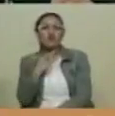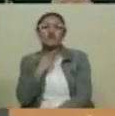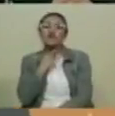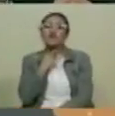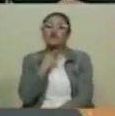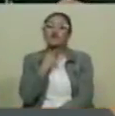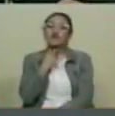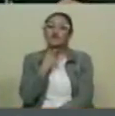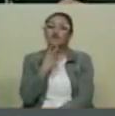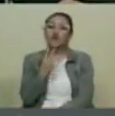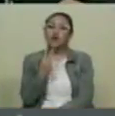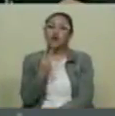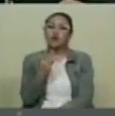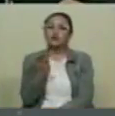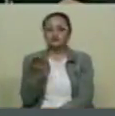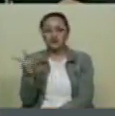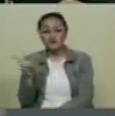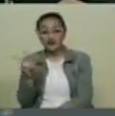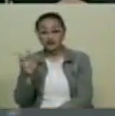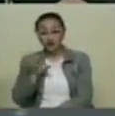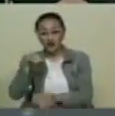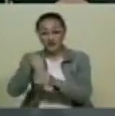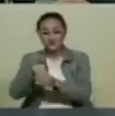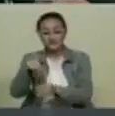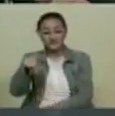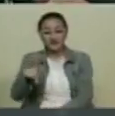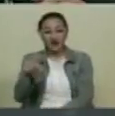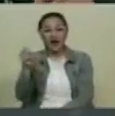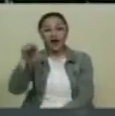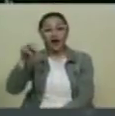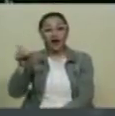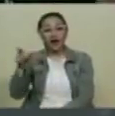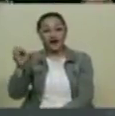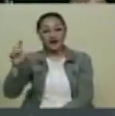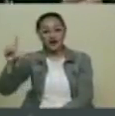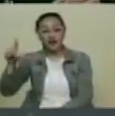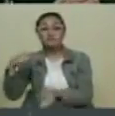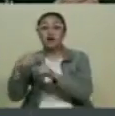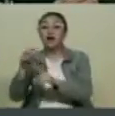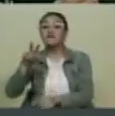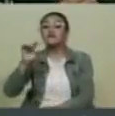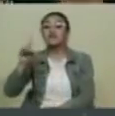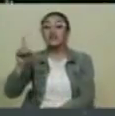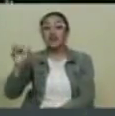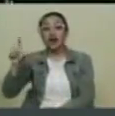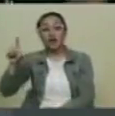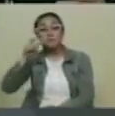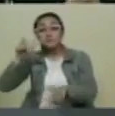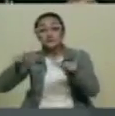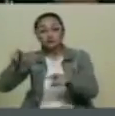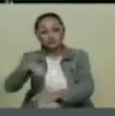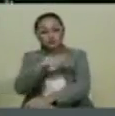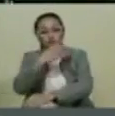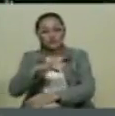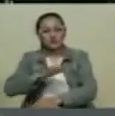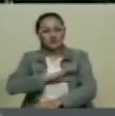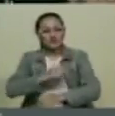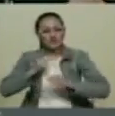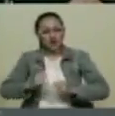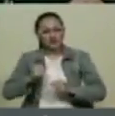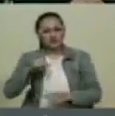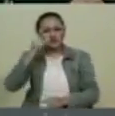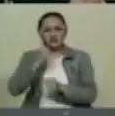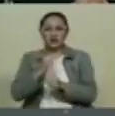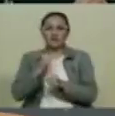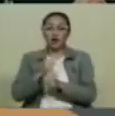de Ángel Remigio y de Vidal, con la hermosura de nuestro canto, con la fuerza de trabajo de